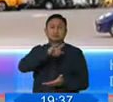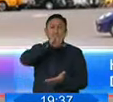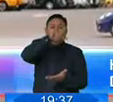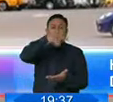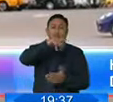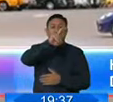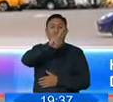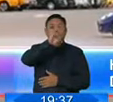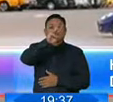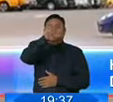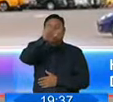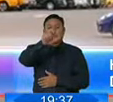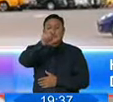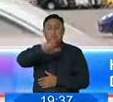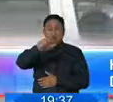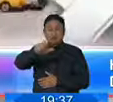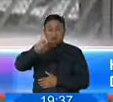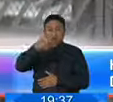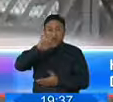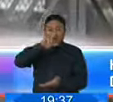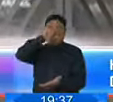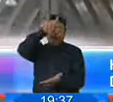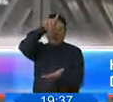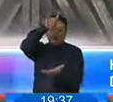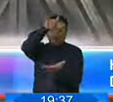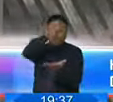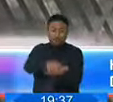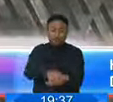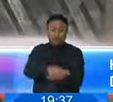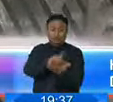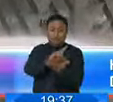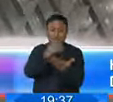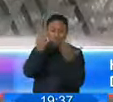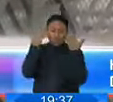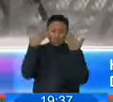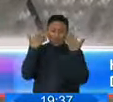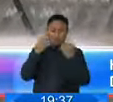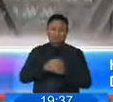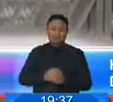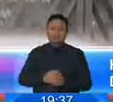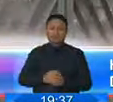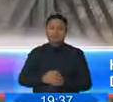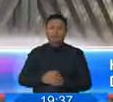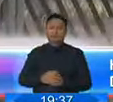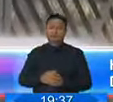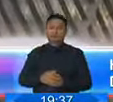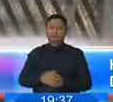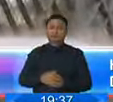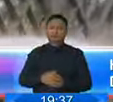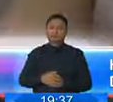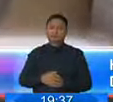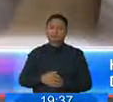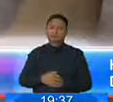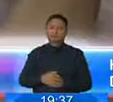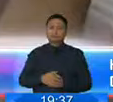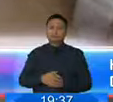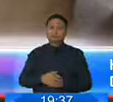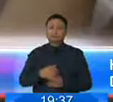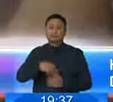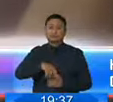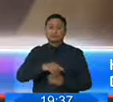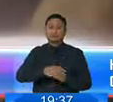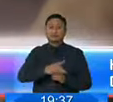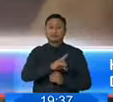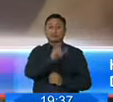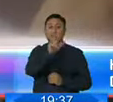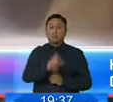sus 269 pasajeros llegaron hasta el Aeropuerto Internacional José Joaquín de Olmedo. Desde allí